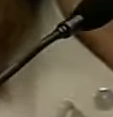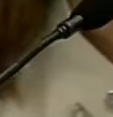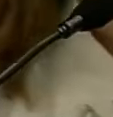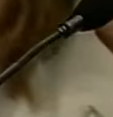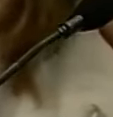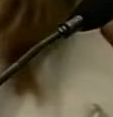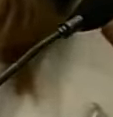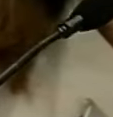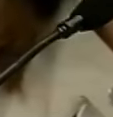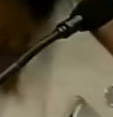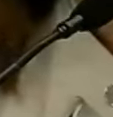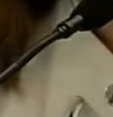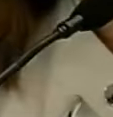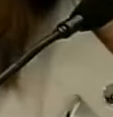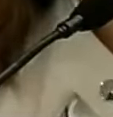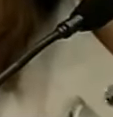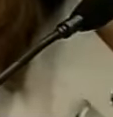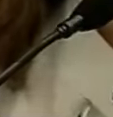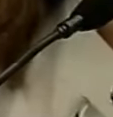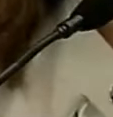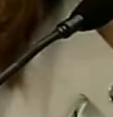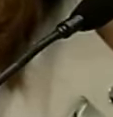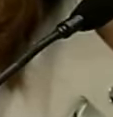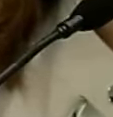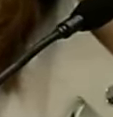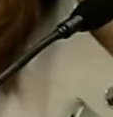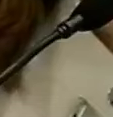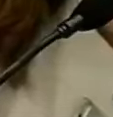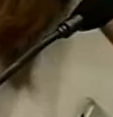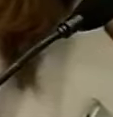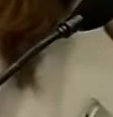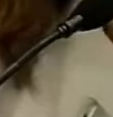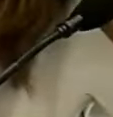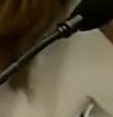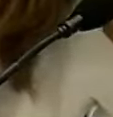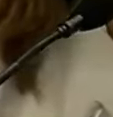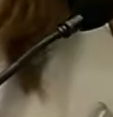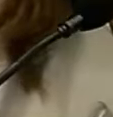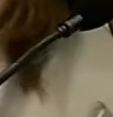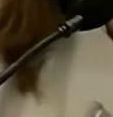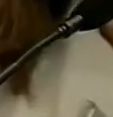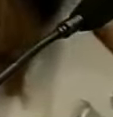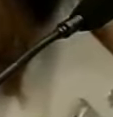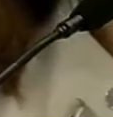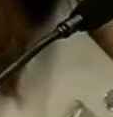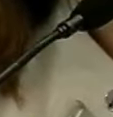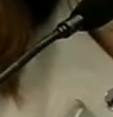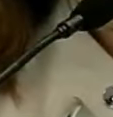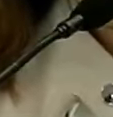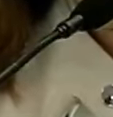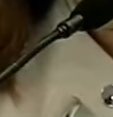de hombres que estaban por fuera de la lista de sus familiares directos. No le fue otorgado.